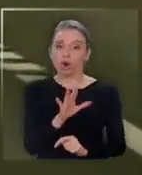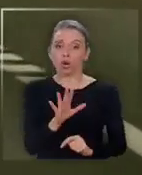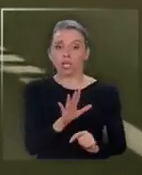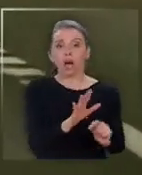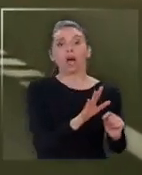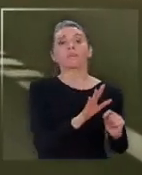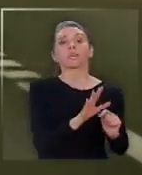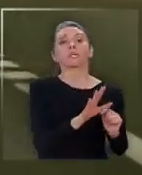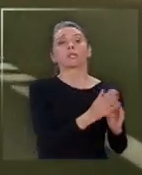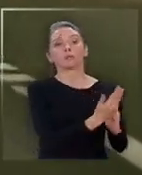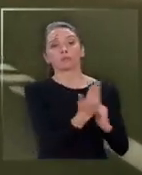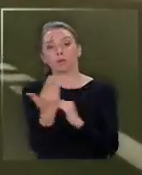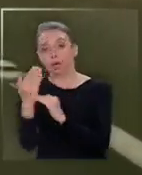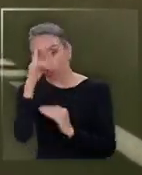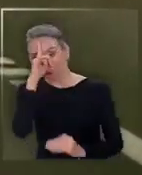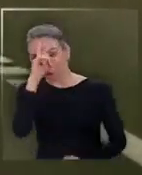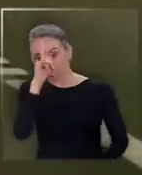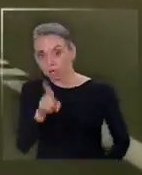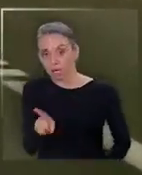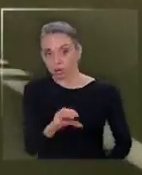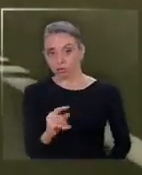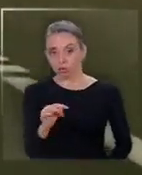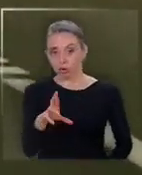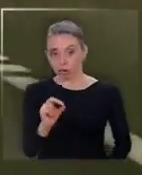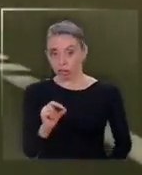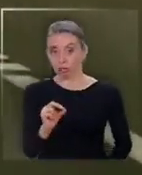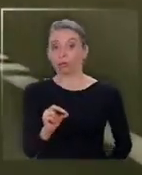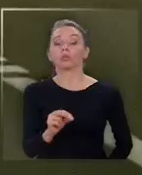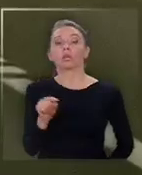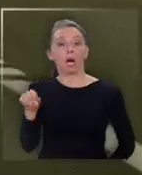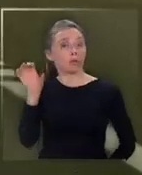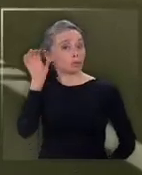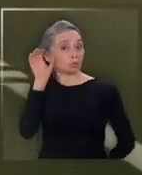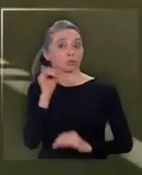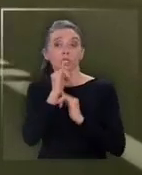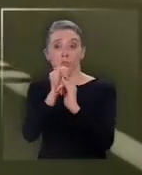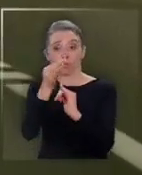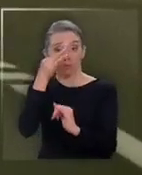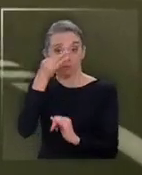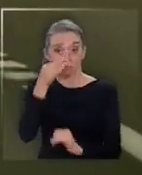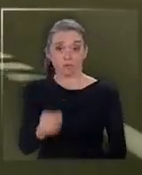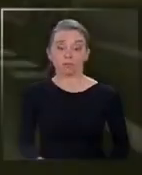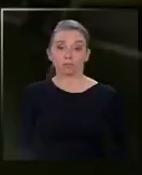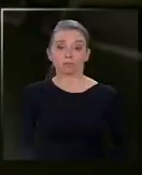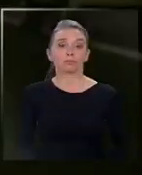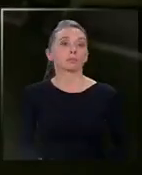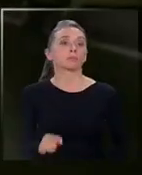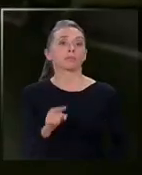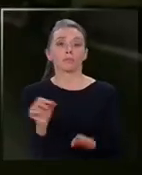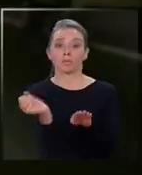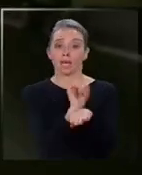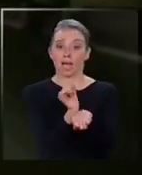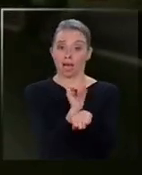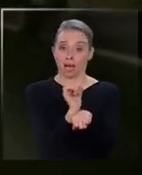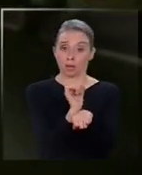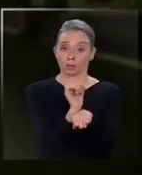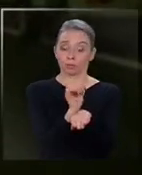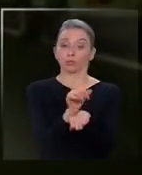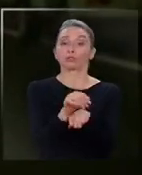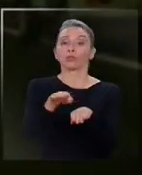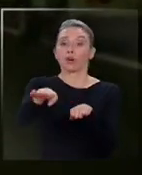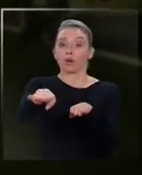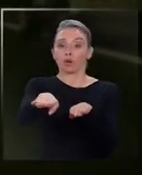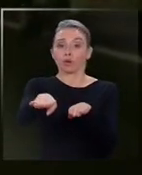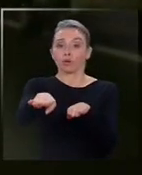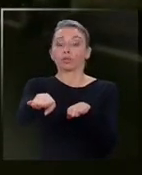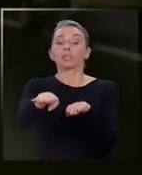fue llevada hasta el hospital Sotero del Río. Tenemos declaraciones al respecto, escuchémoslas. Choca esta grúa de la autopista